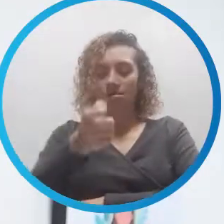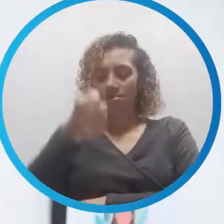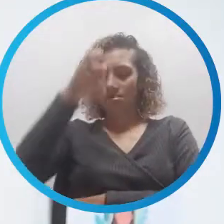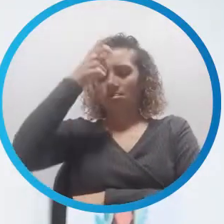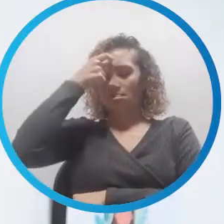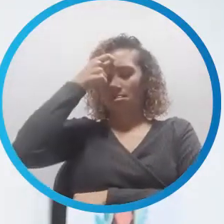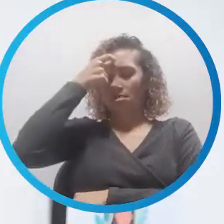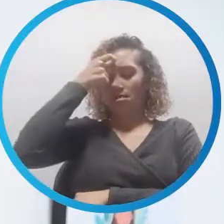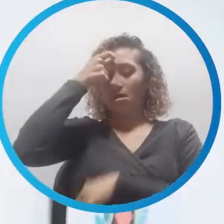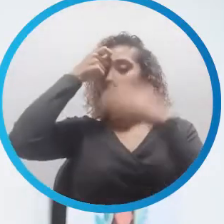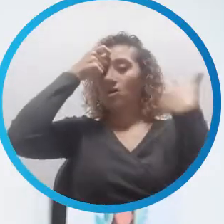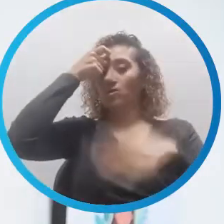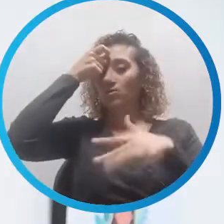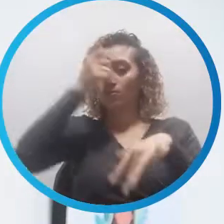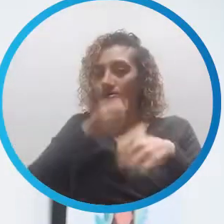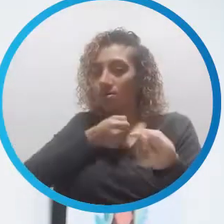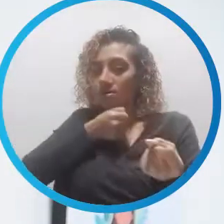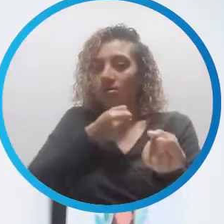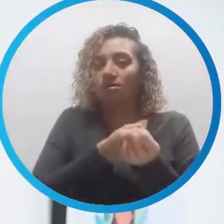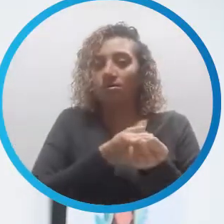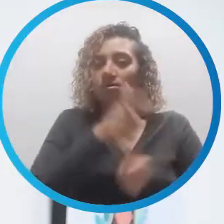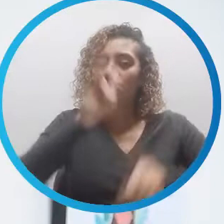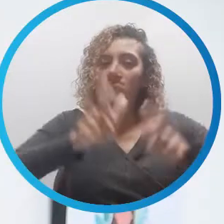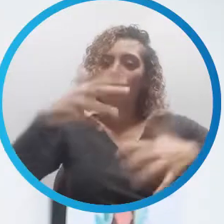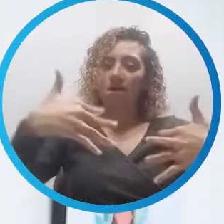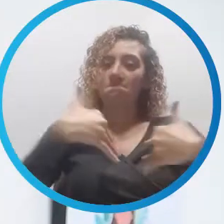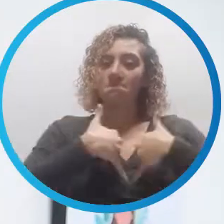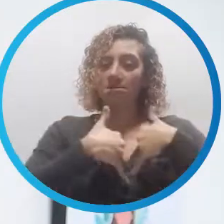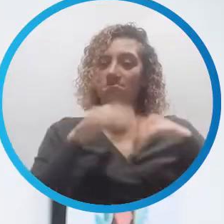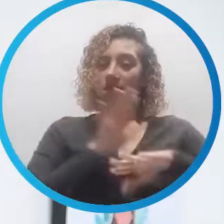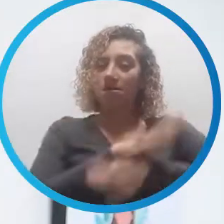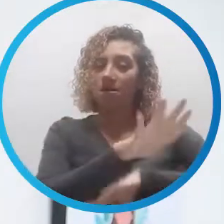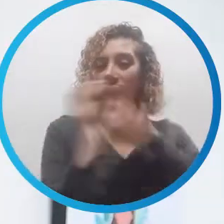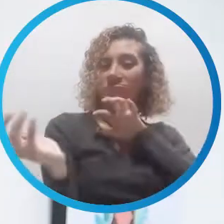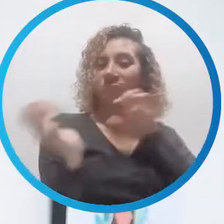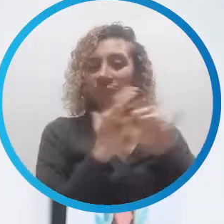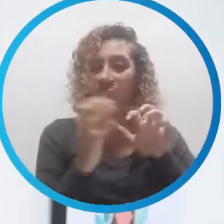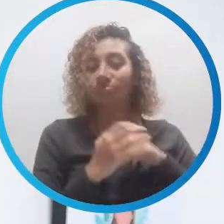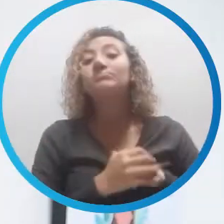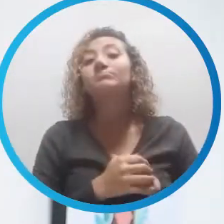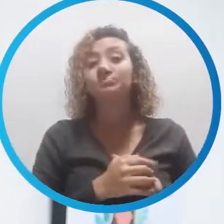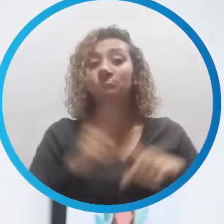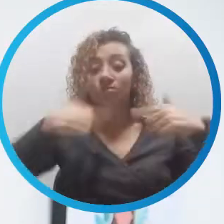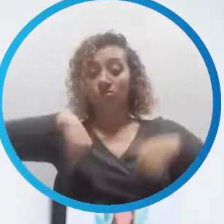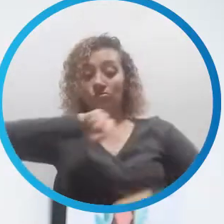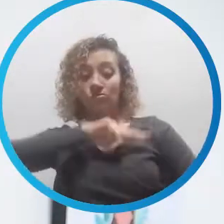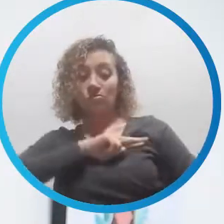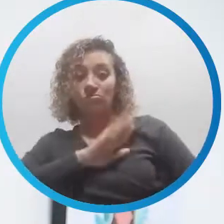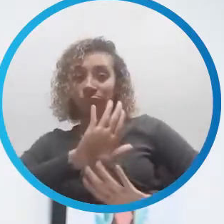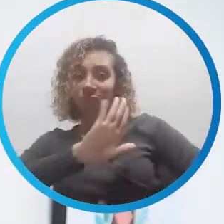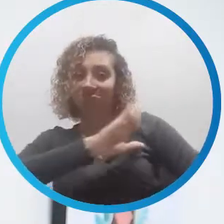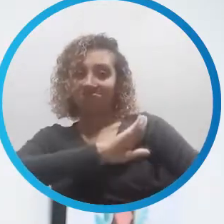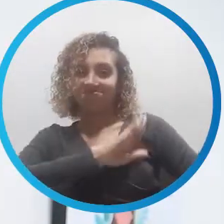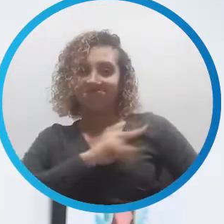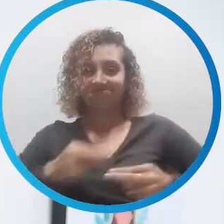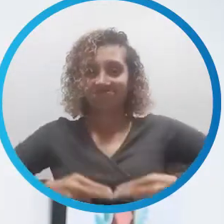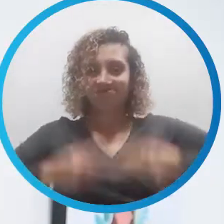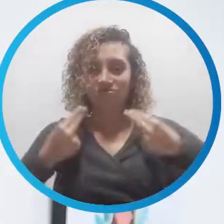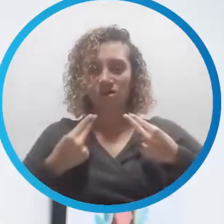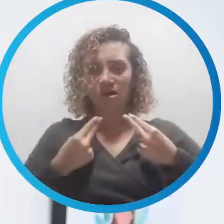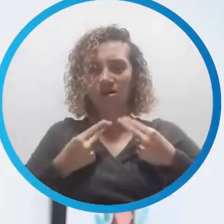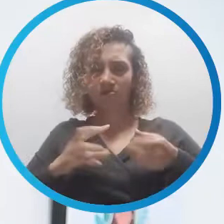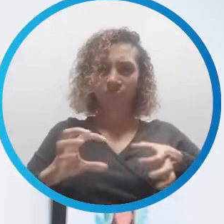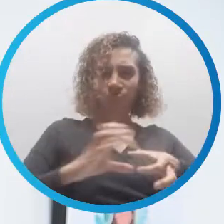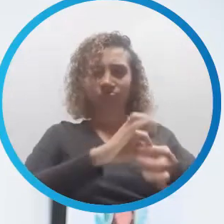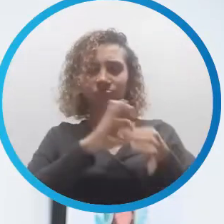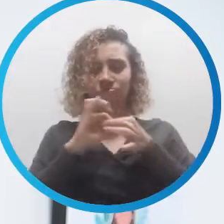de la Memoria y Solidaridad con las víctimas del conflicto armado. Es por eso que como administración municipal nos